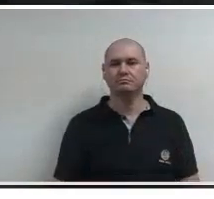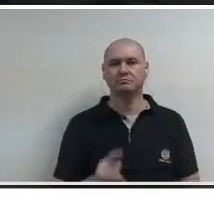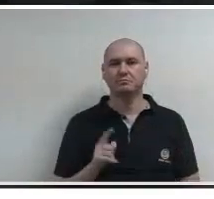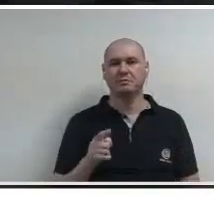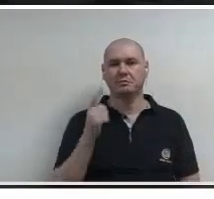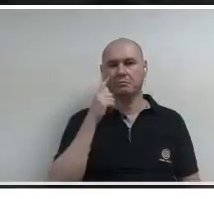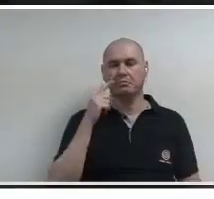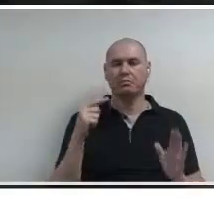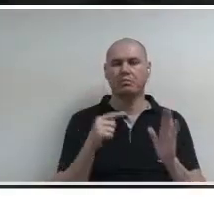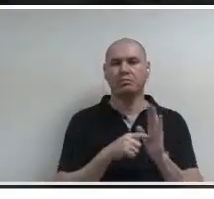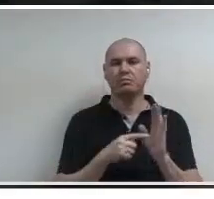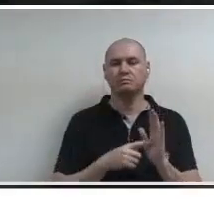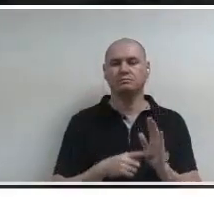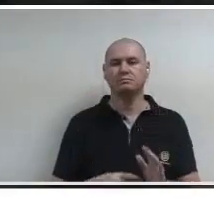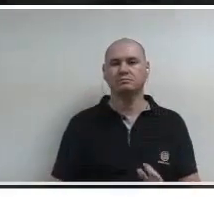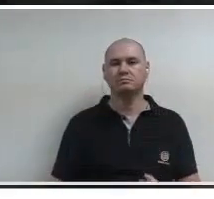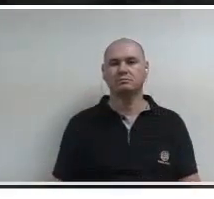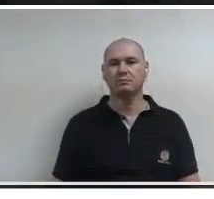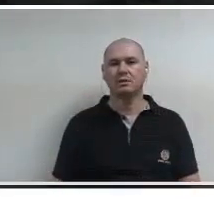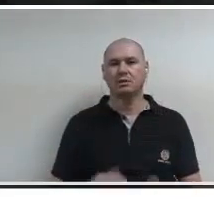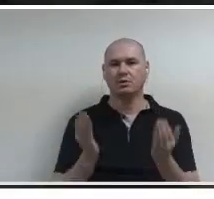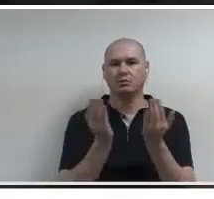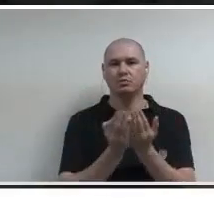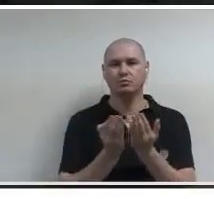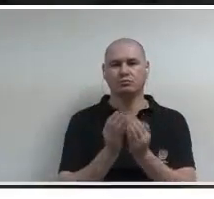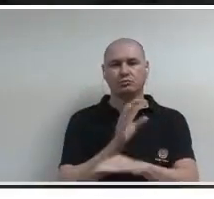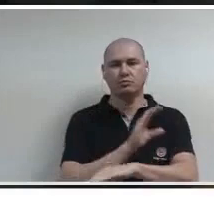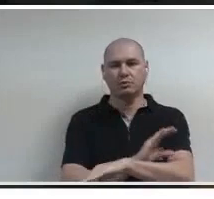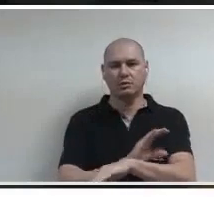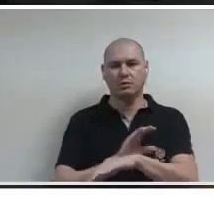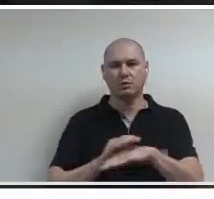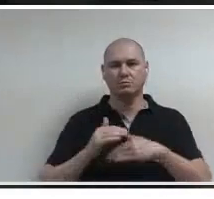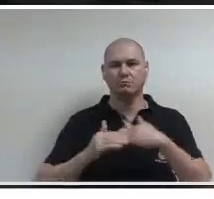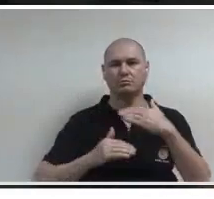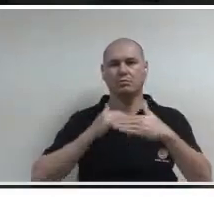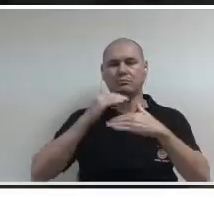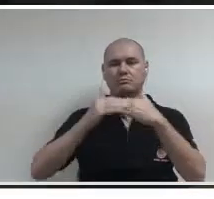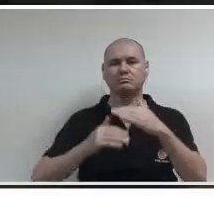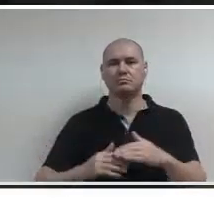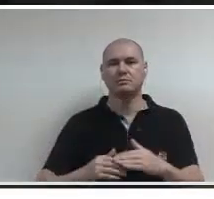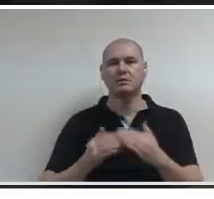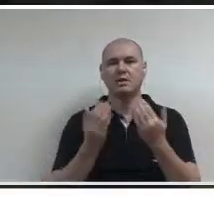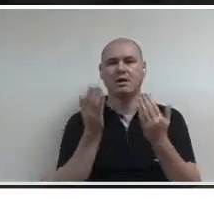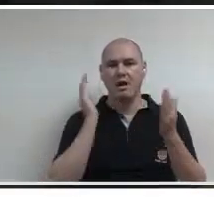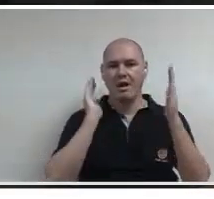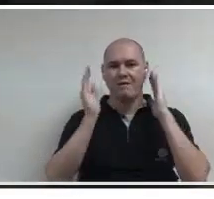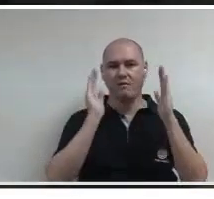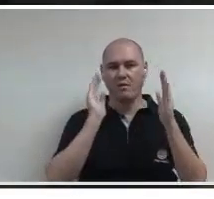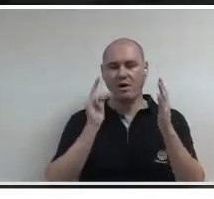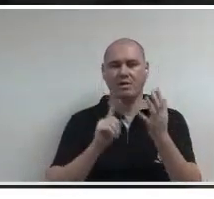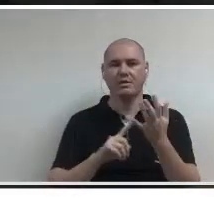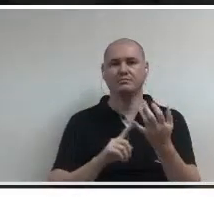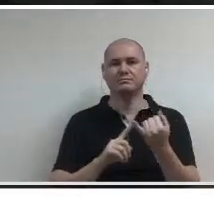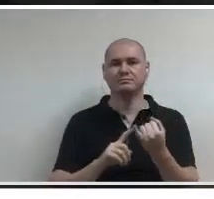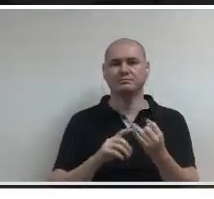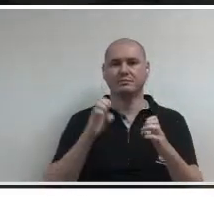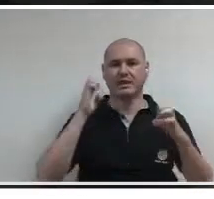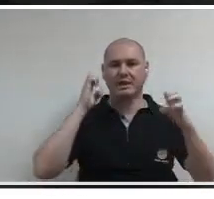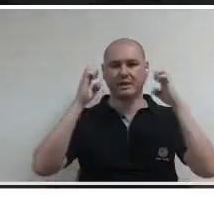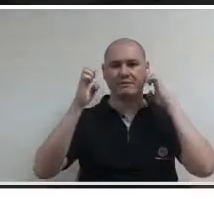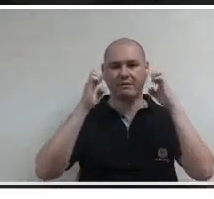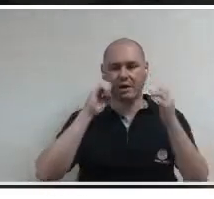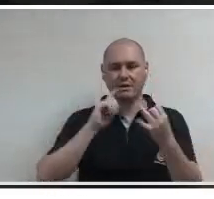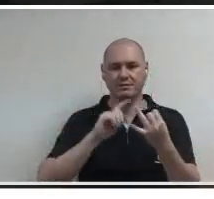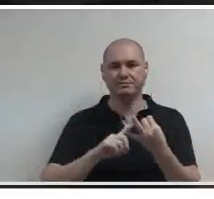dije ese, oye, esta cajina. Vaya para donde invoca tu burú,